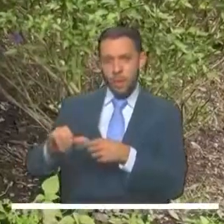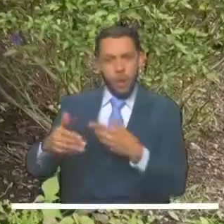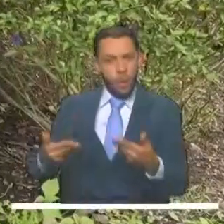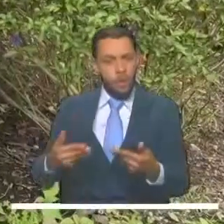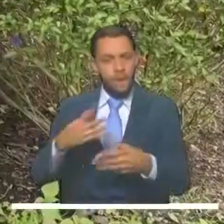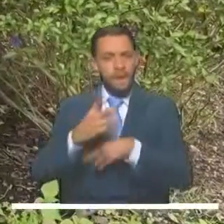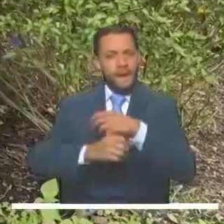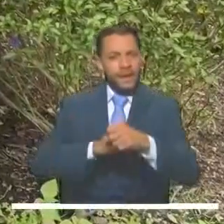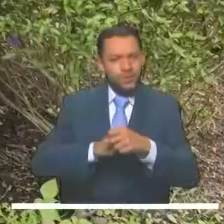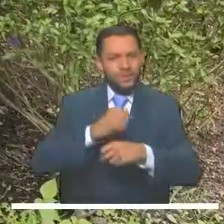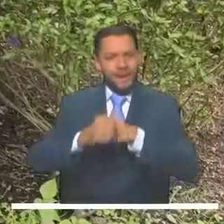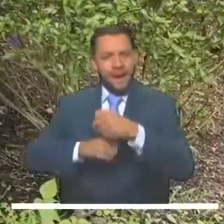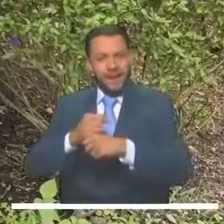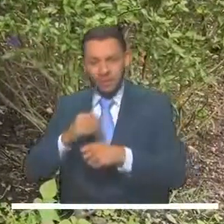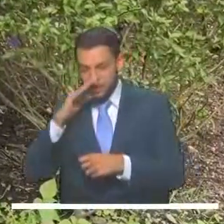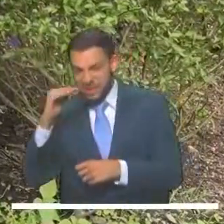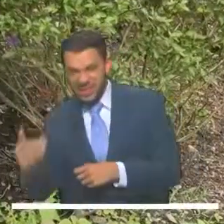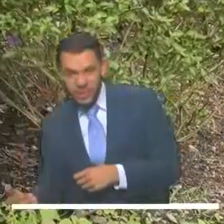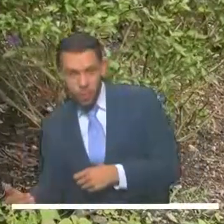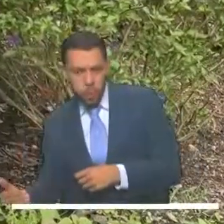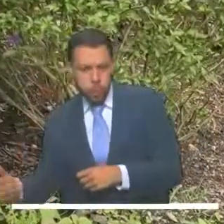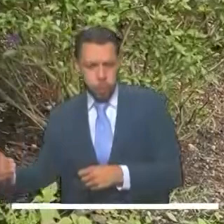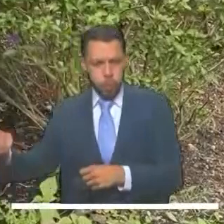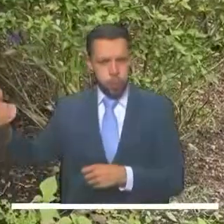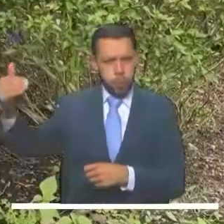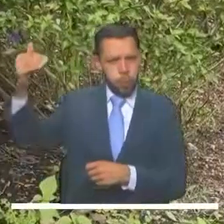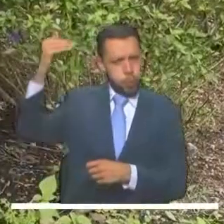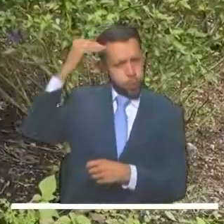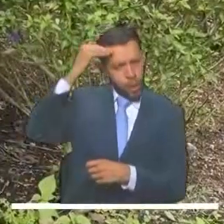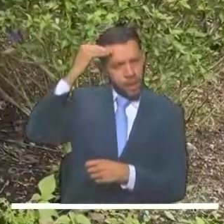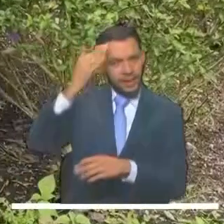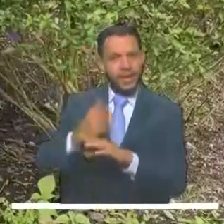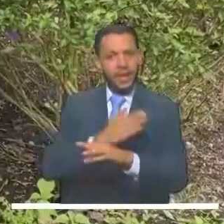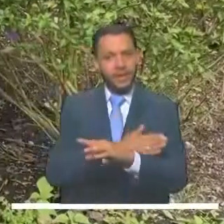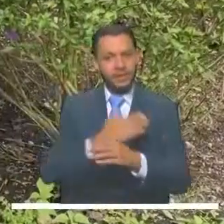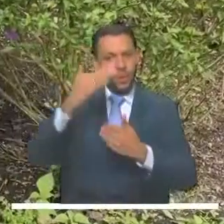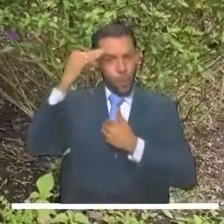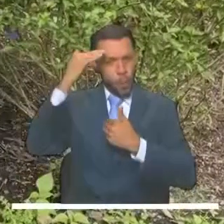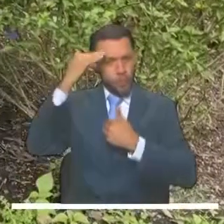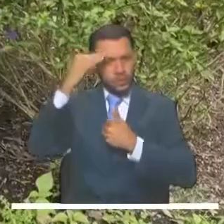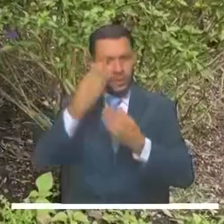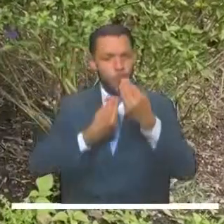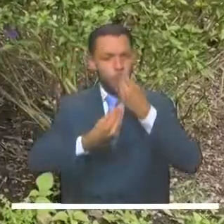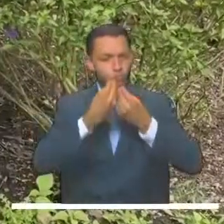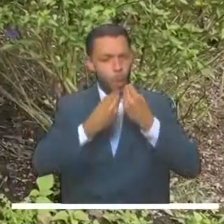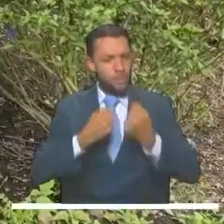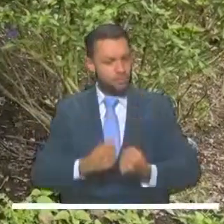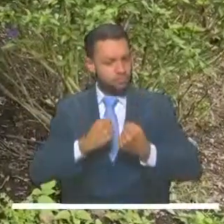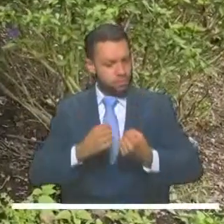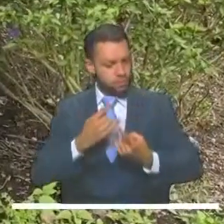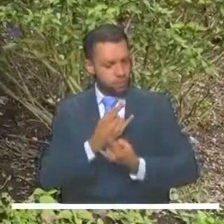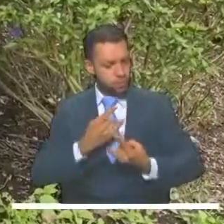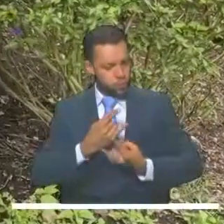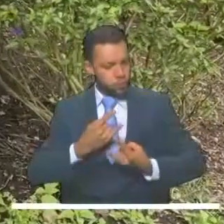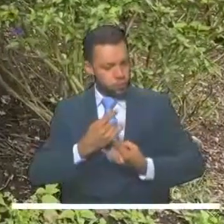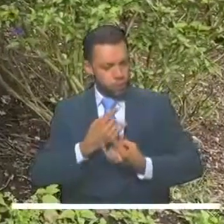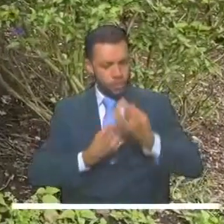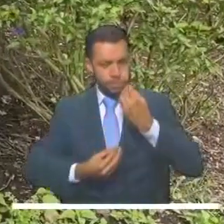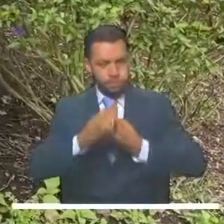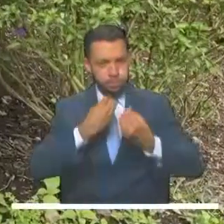es el resultado de tener conciencia de la nutrición de la educación de la